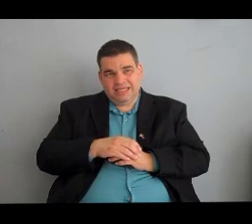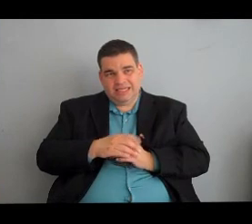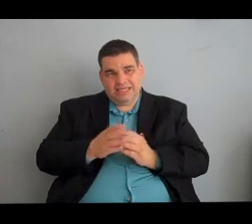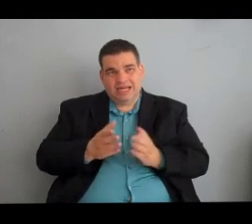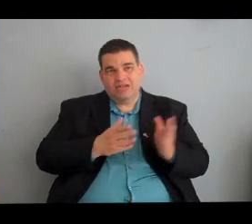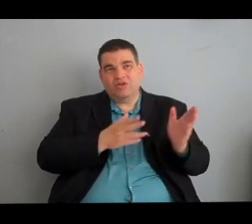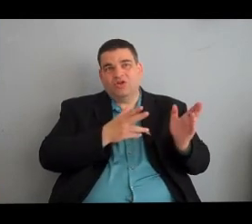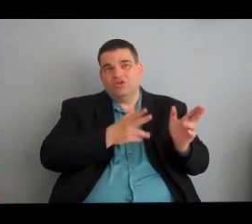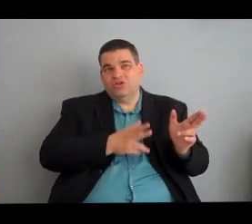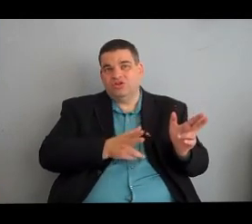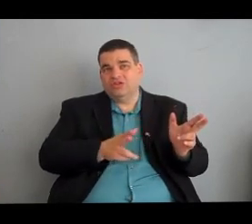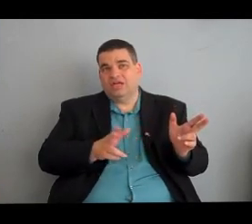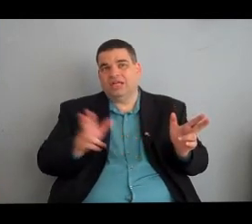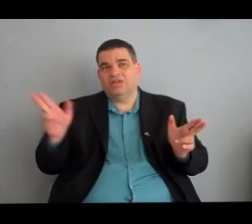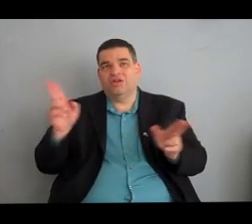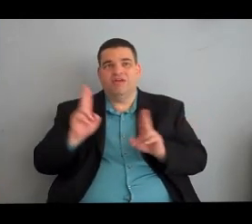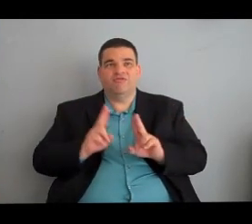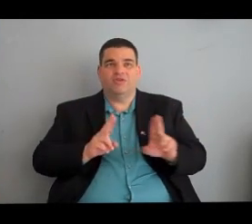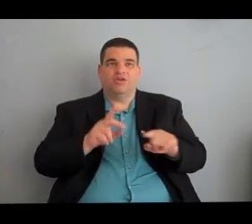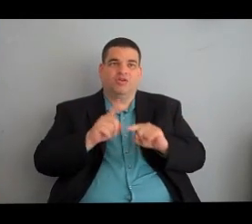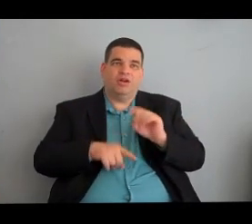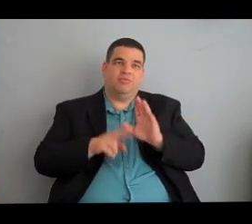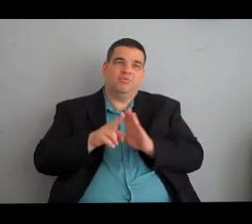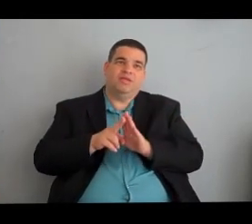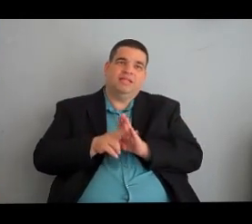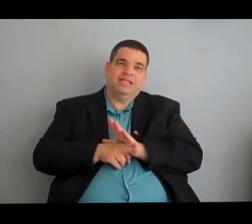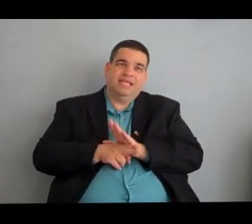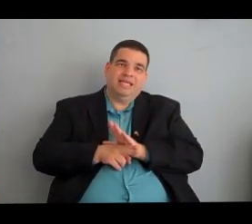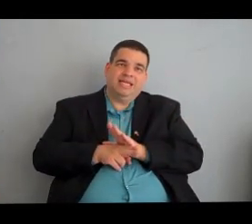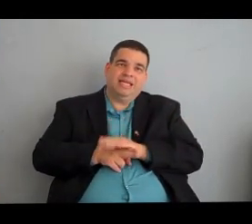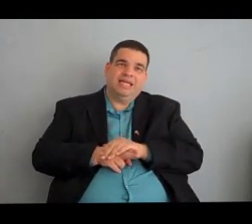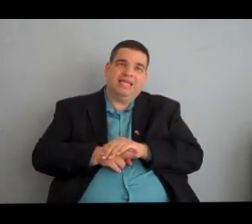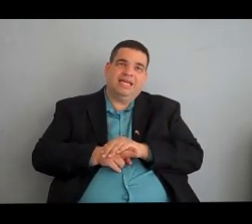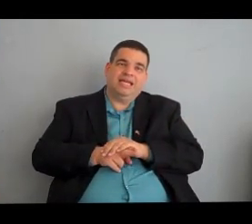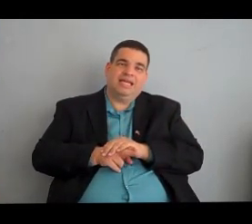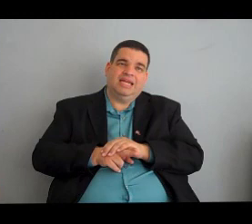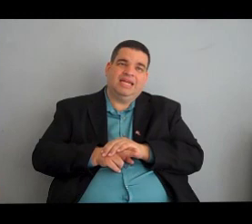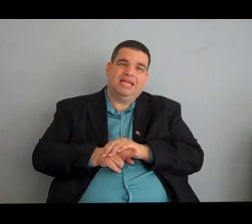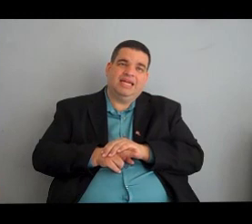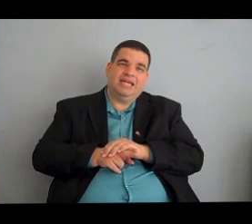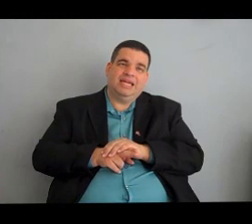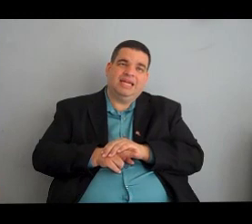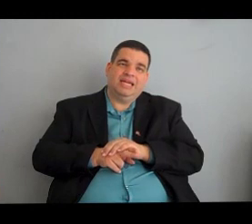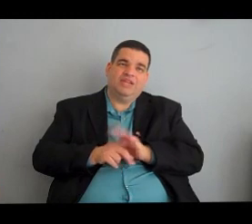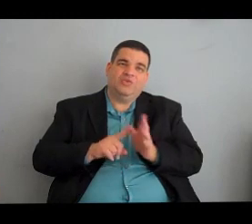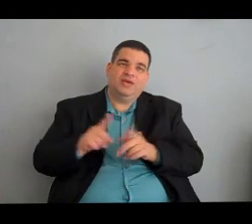pude enterrarla. Tuve que marchar a trabajar.